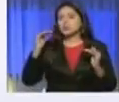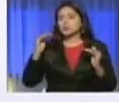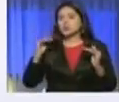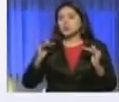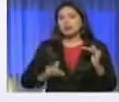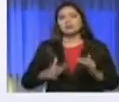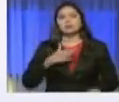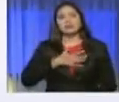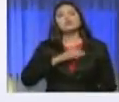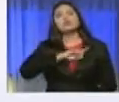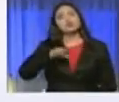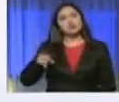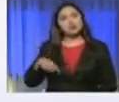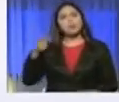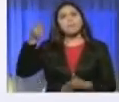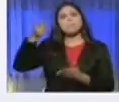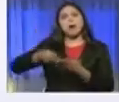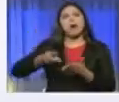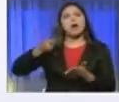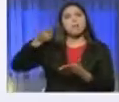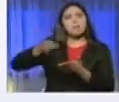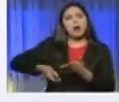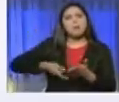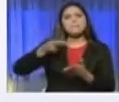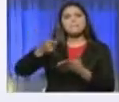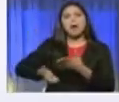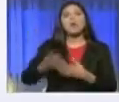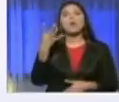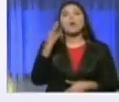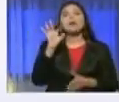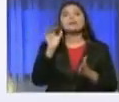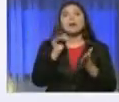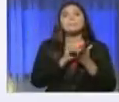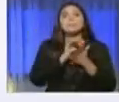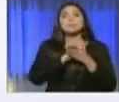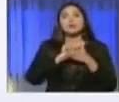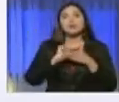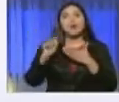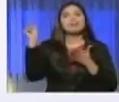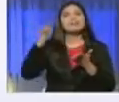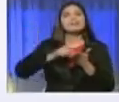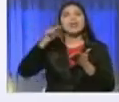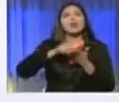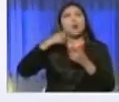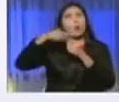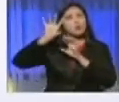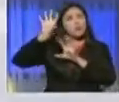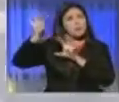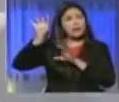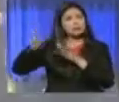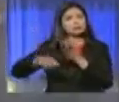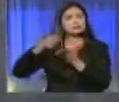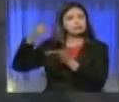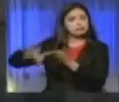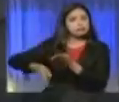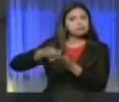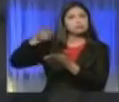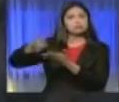Nosotros hemos pagado más de 40 mil millones de dólares en deuda externa en los últimos, ¿qué les